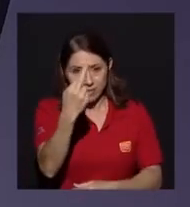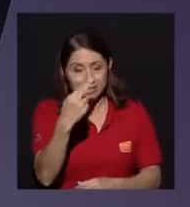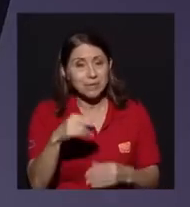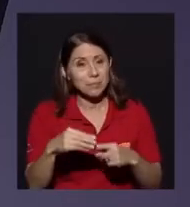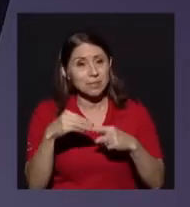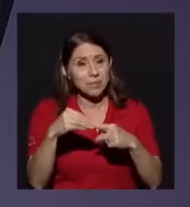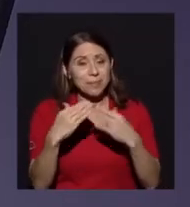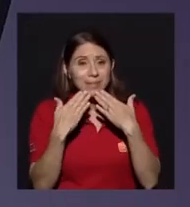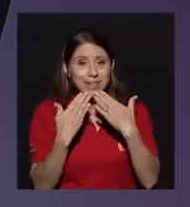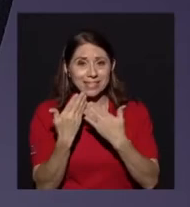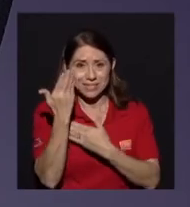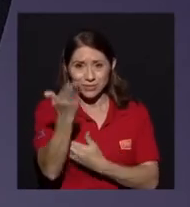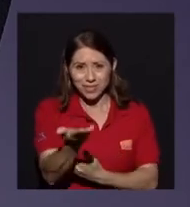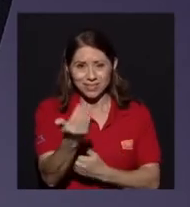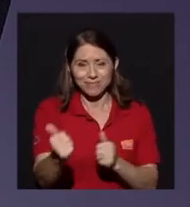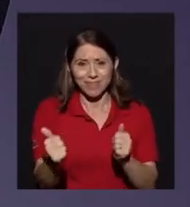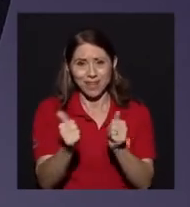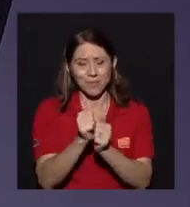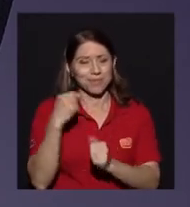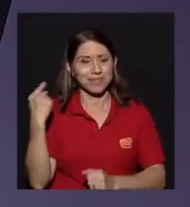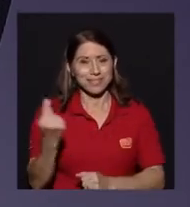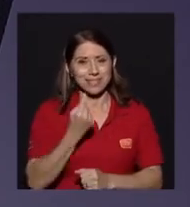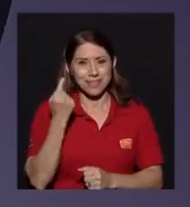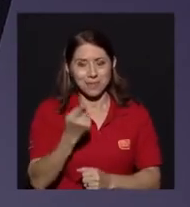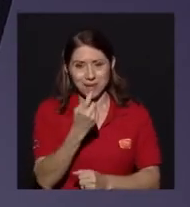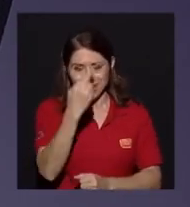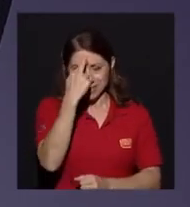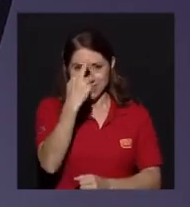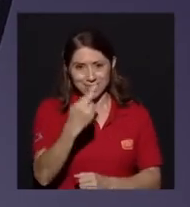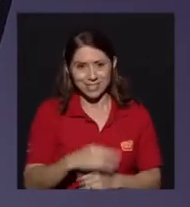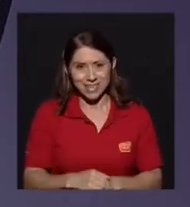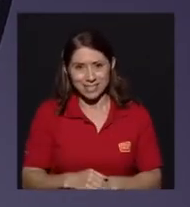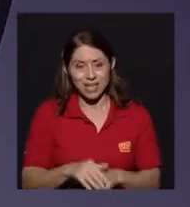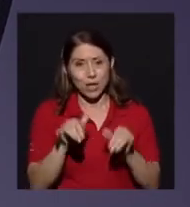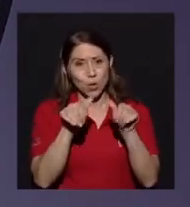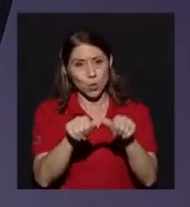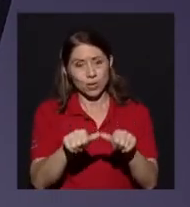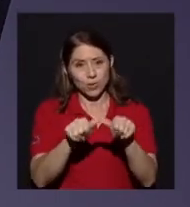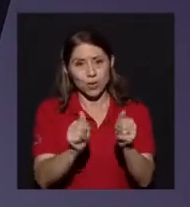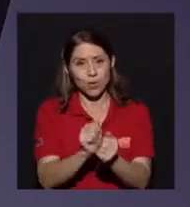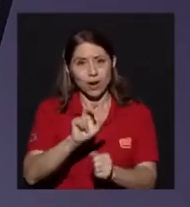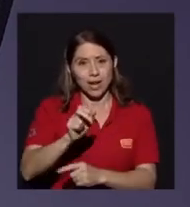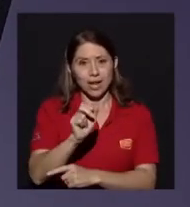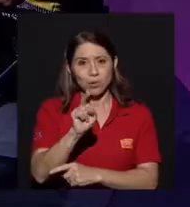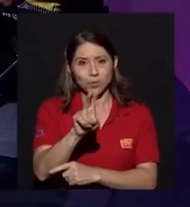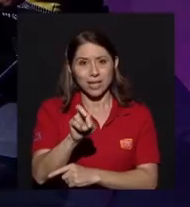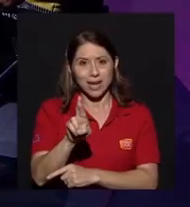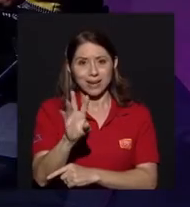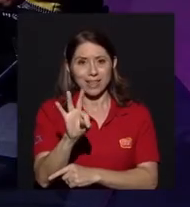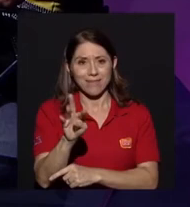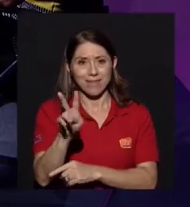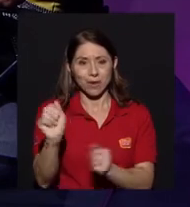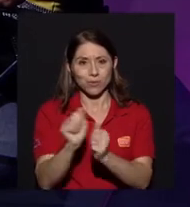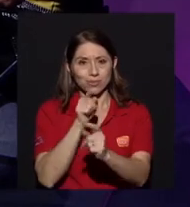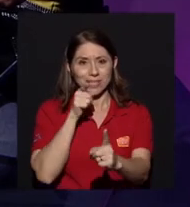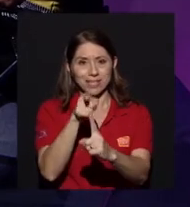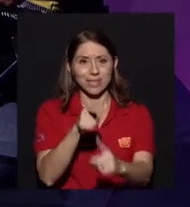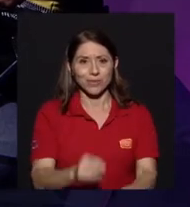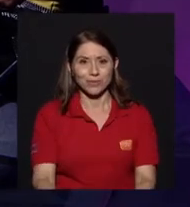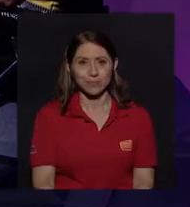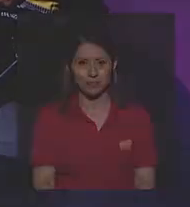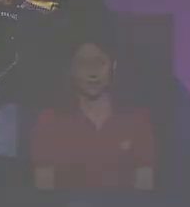muchas gracias a usted que nos acompaña siempre en irreverencias quédense con canales de rtve con sentido